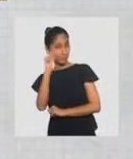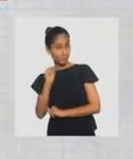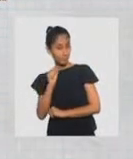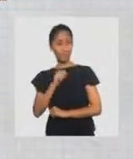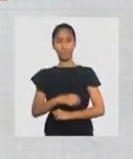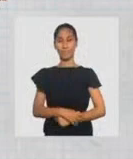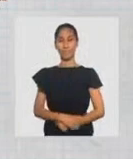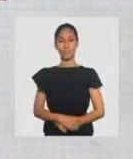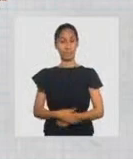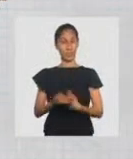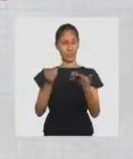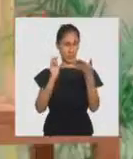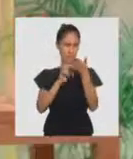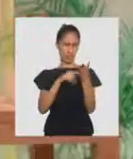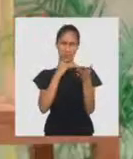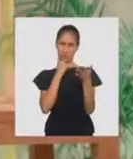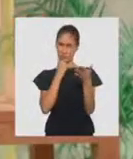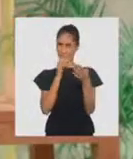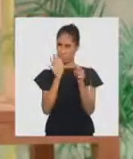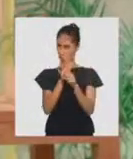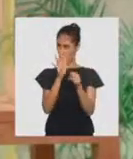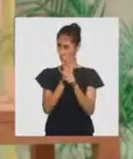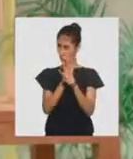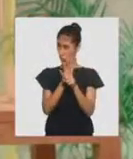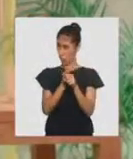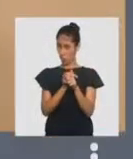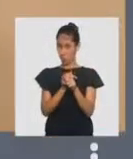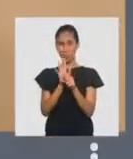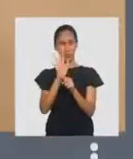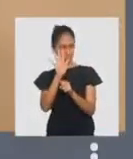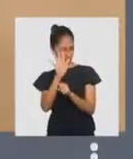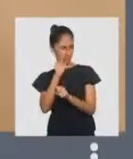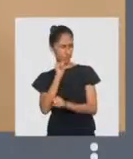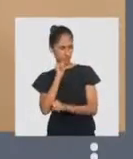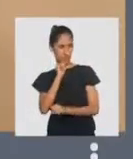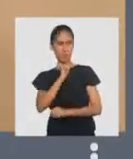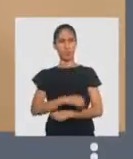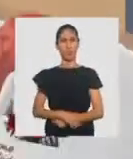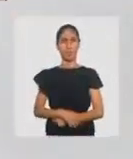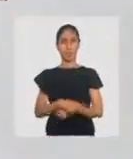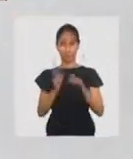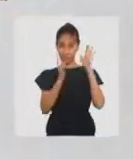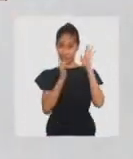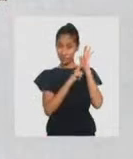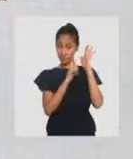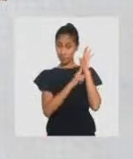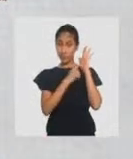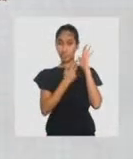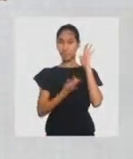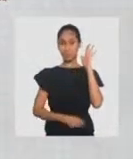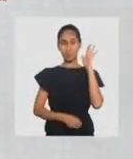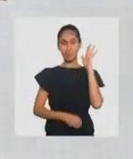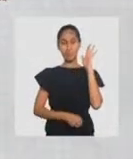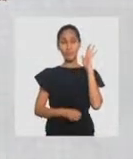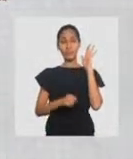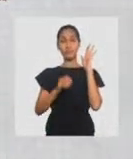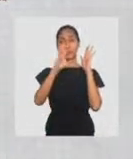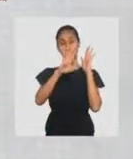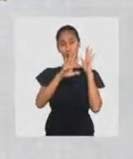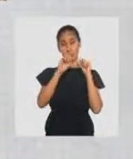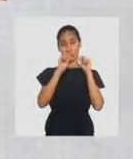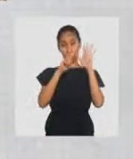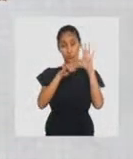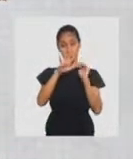5.750 soles. ¿Ese es el monto total? Aún no. Este monto es el